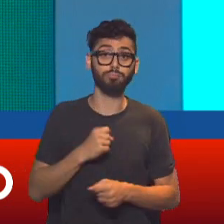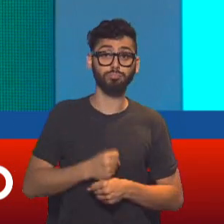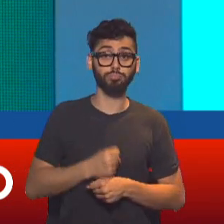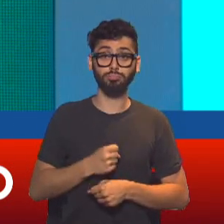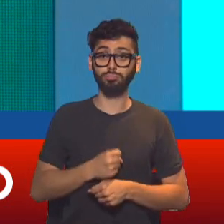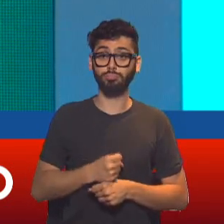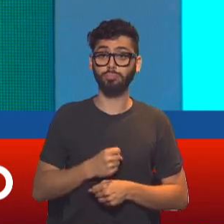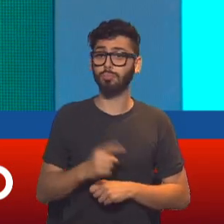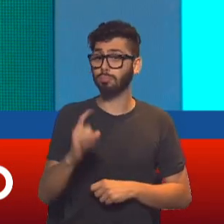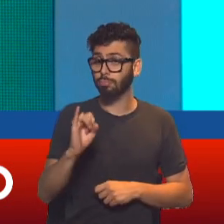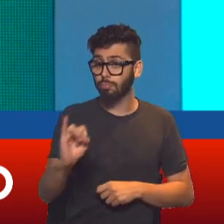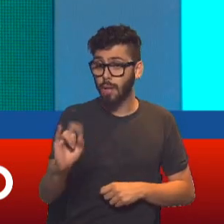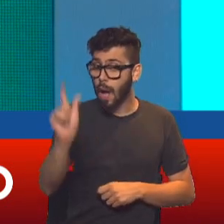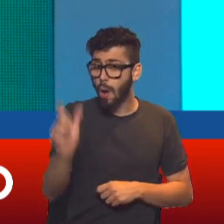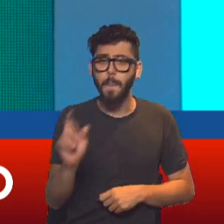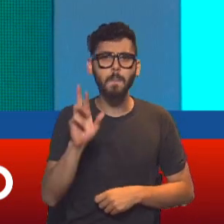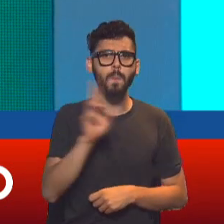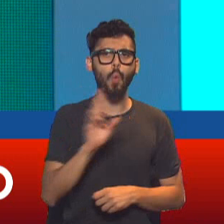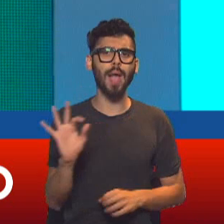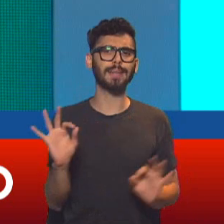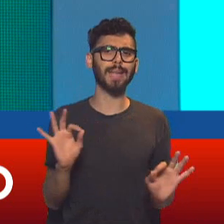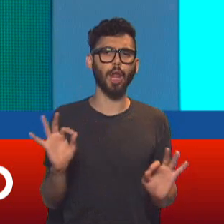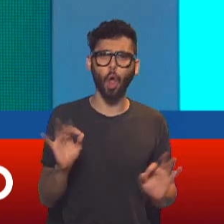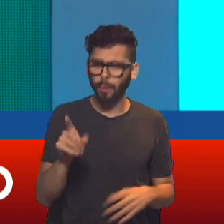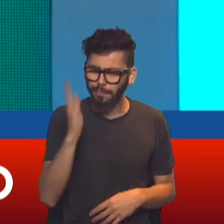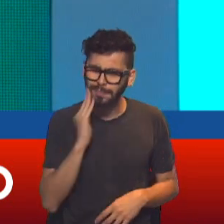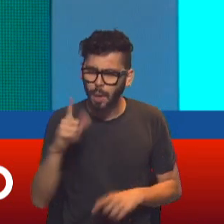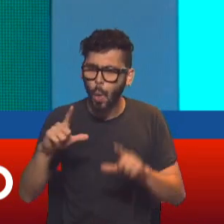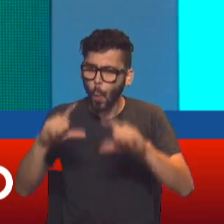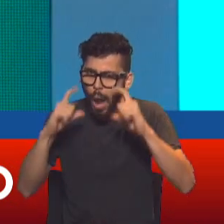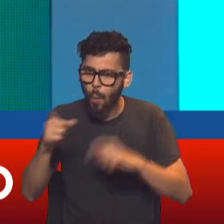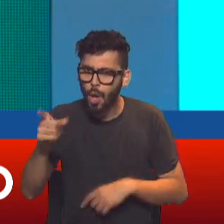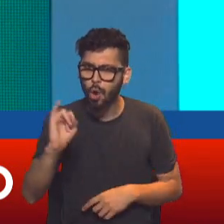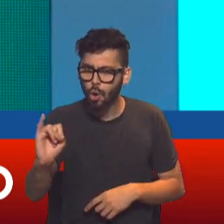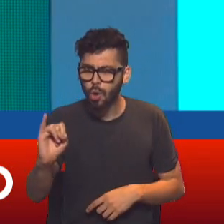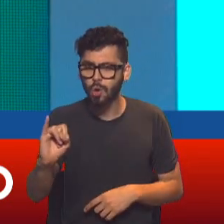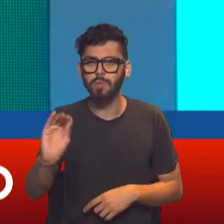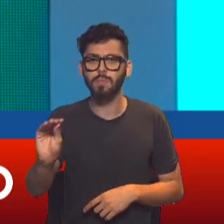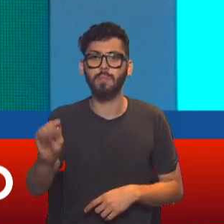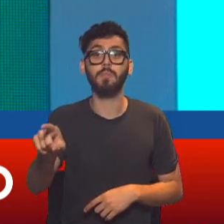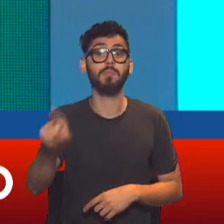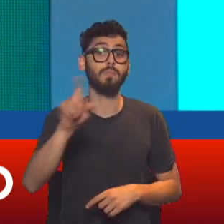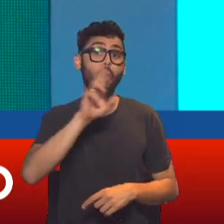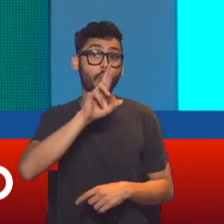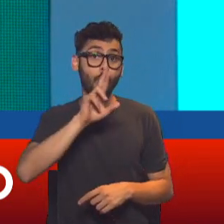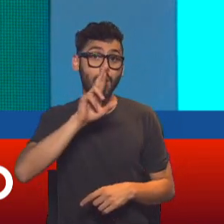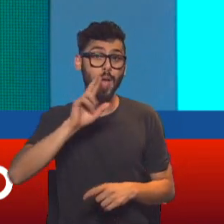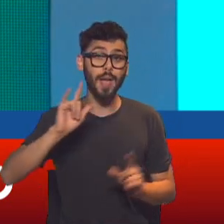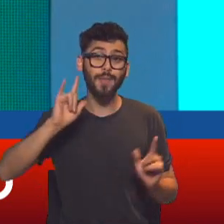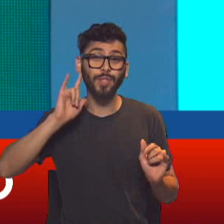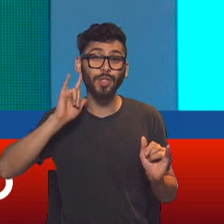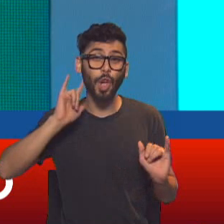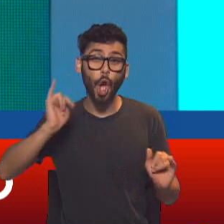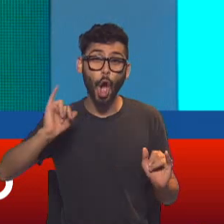le dice a una señora que por favor se cubra con el barbijo. Esta señora joven la insulta